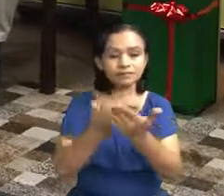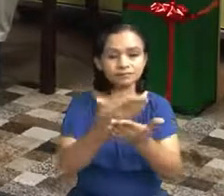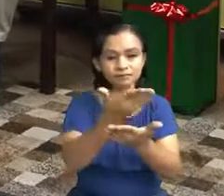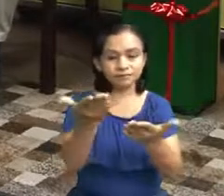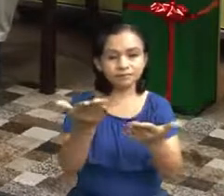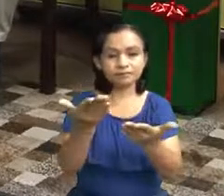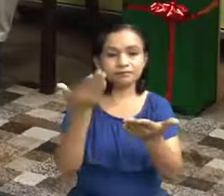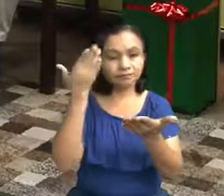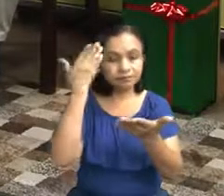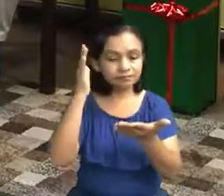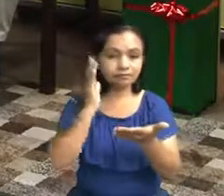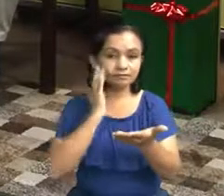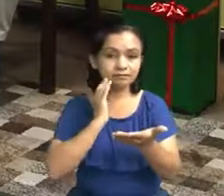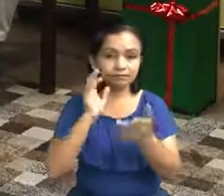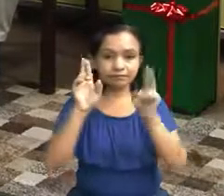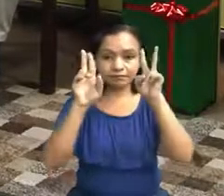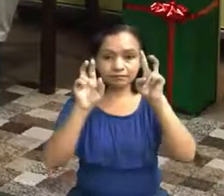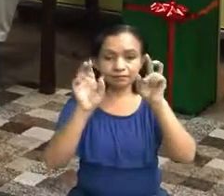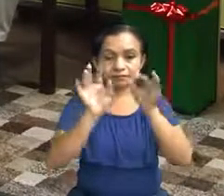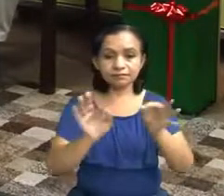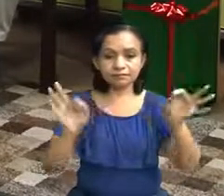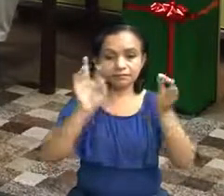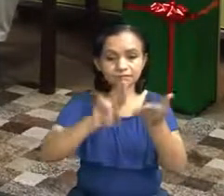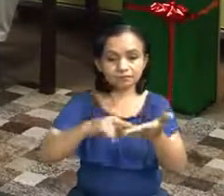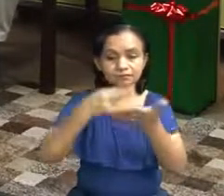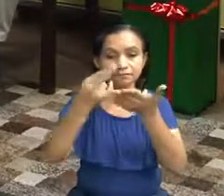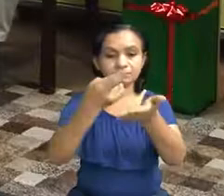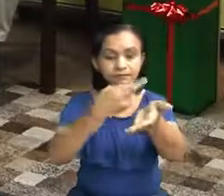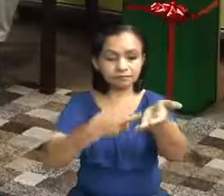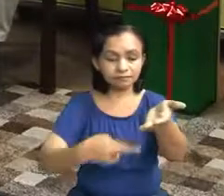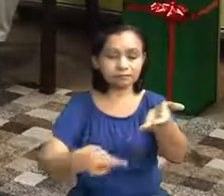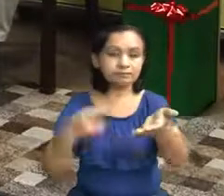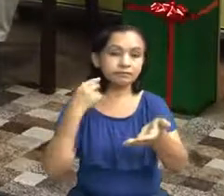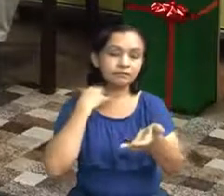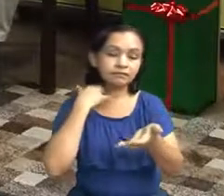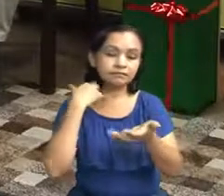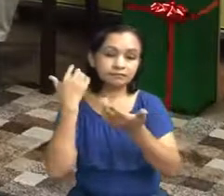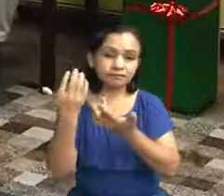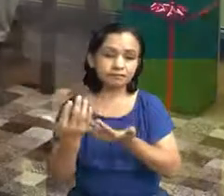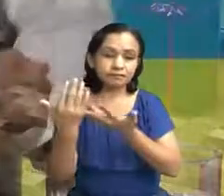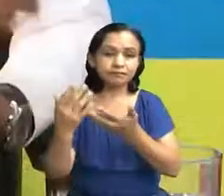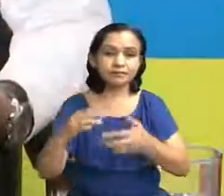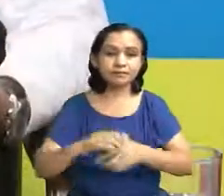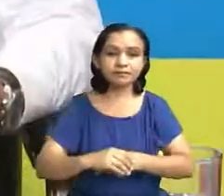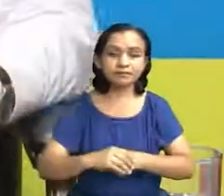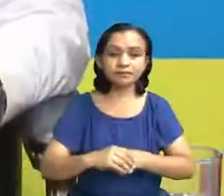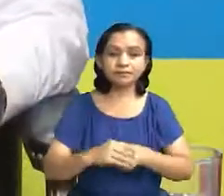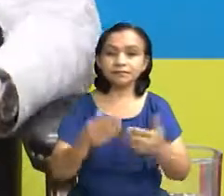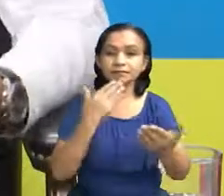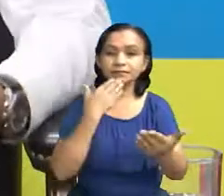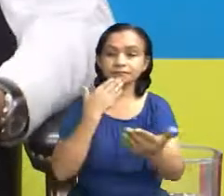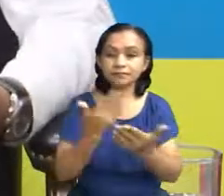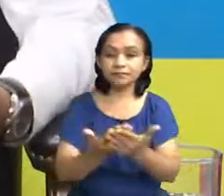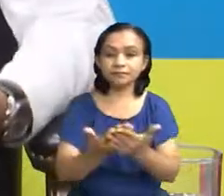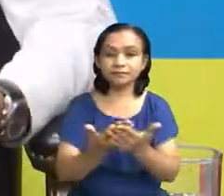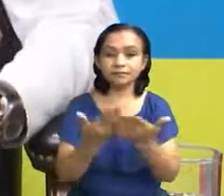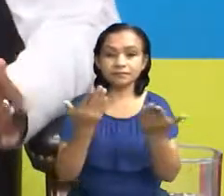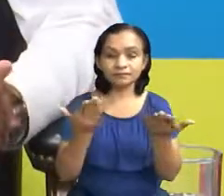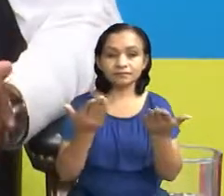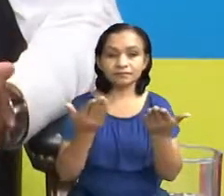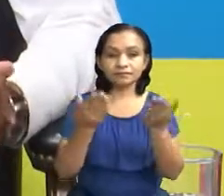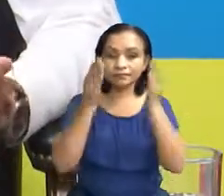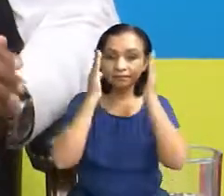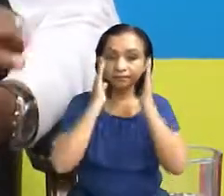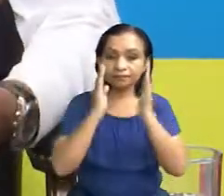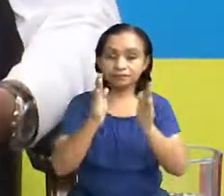su conocimiento sobre este tema de la importancia de donar sangre. Siempre le esperamos, usted es bienvenido. También le agradecemos a usted, amigo televidente, de su fiel